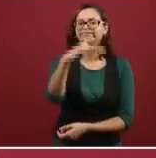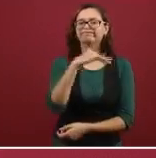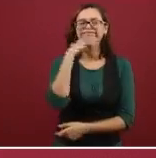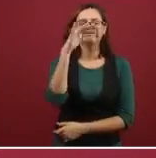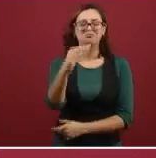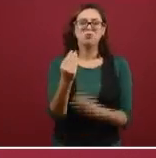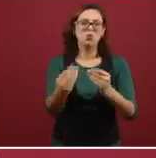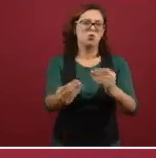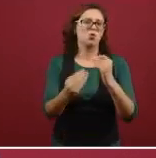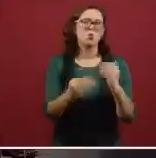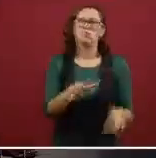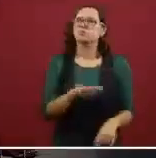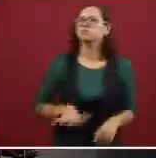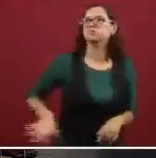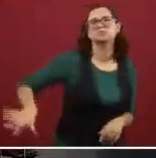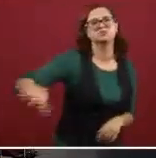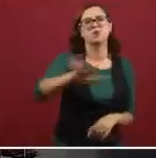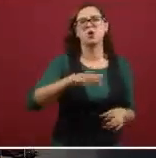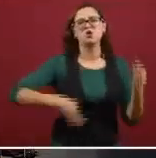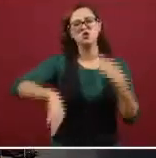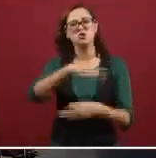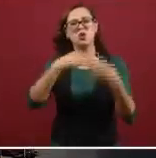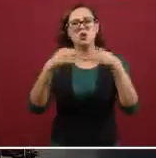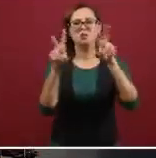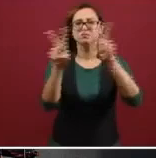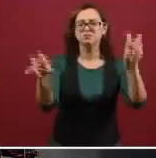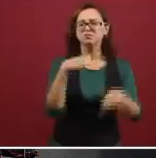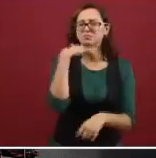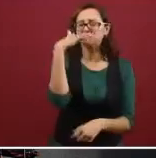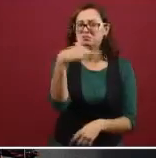generalizada en todo.